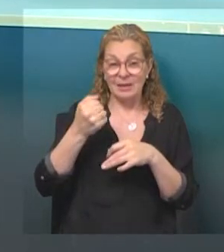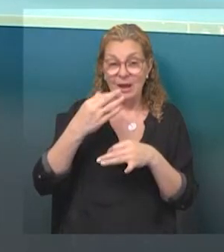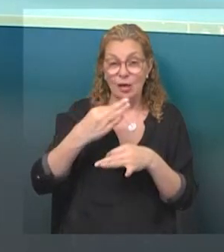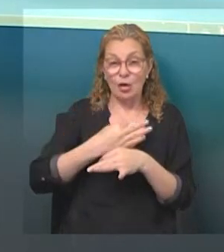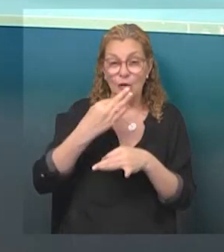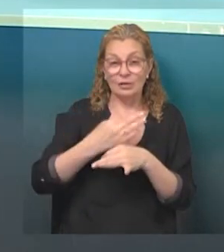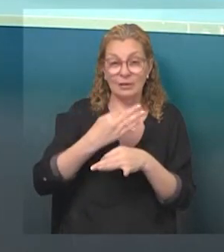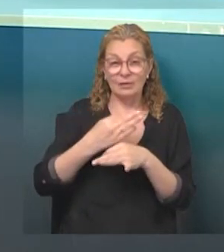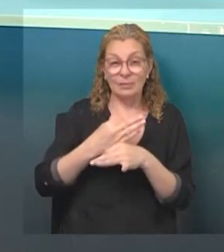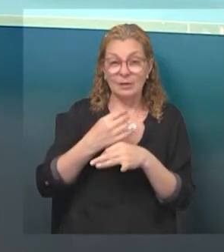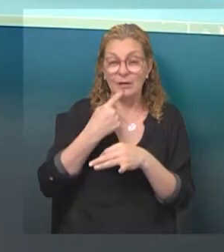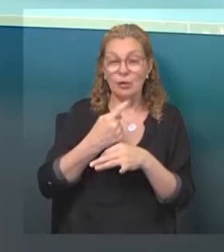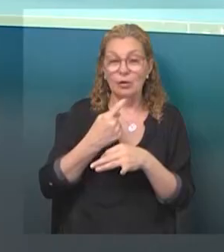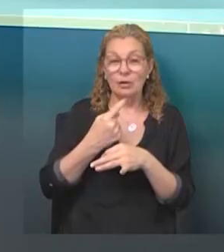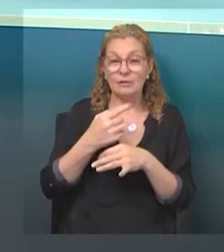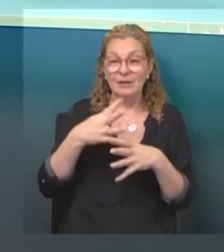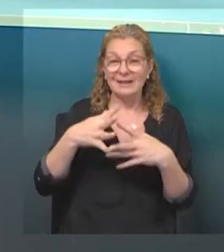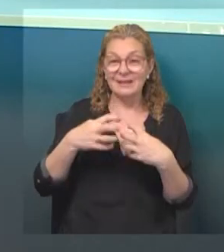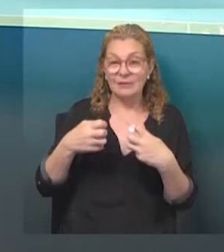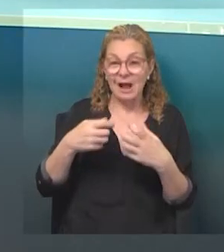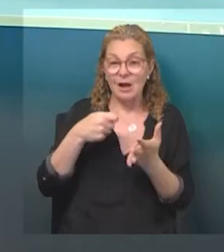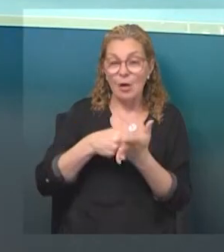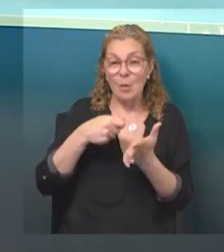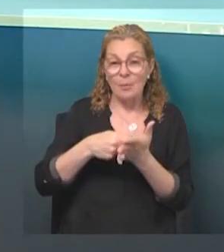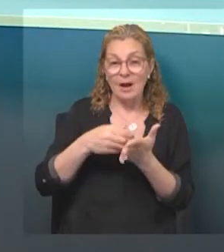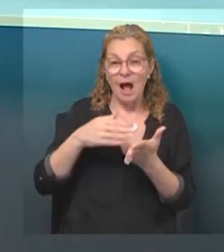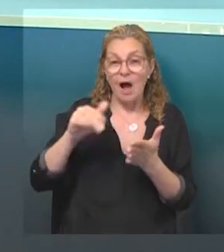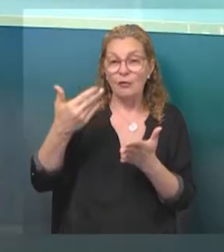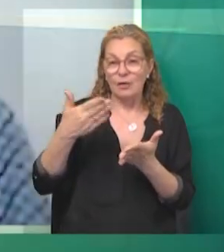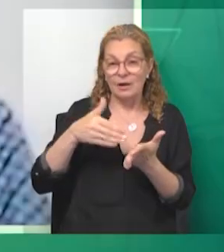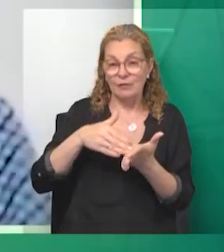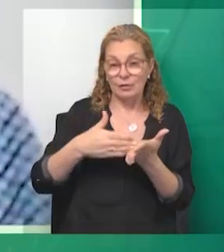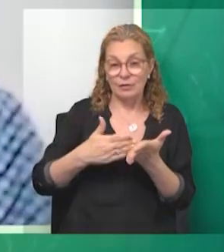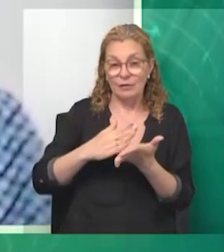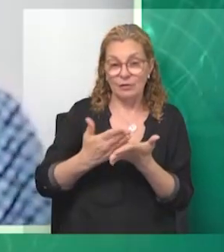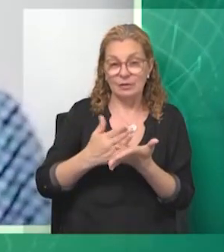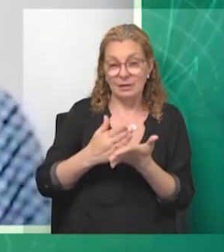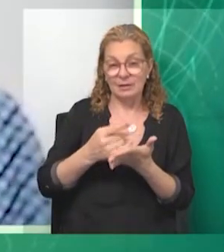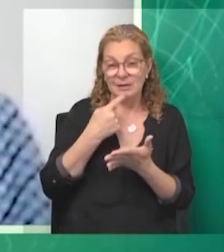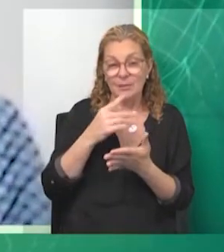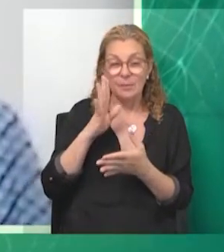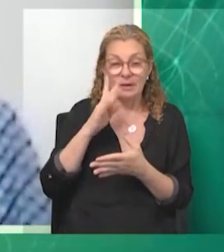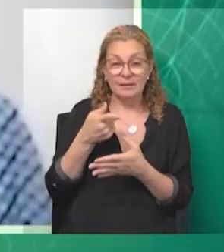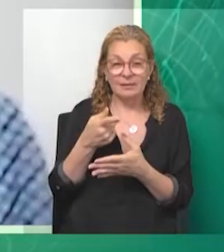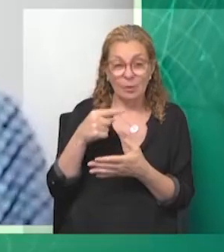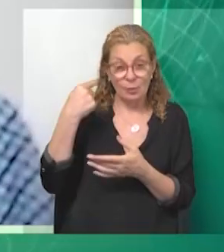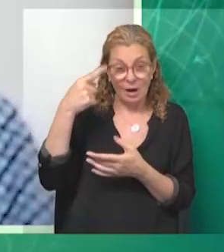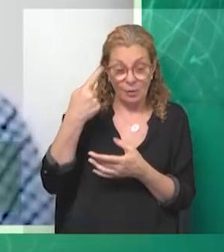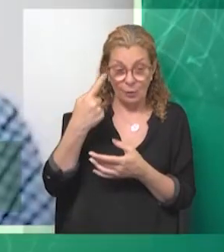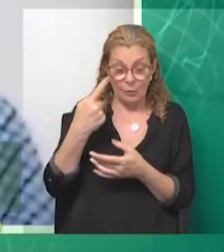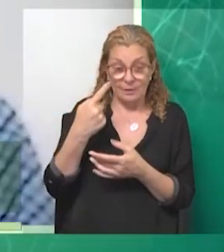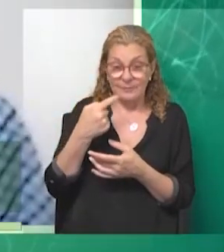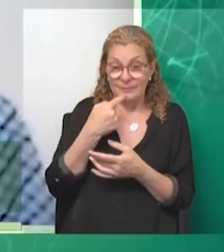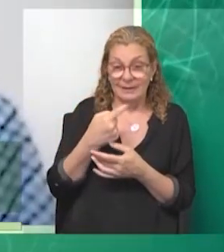lobista para flexibilizar las compras fuera de fronteras parece una locura en